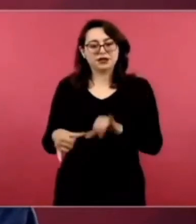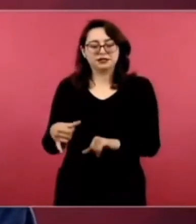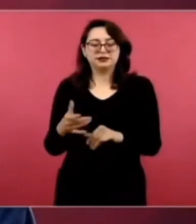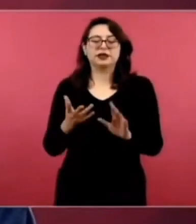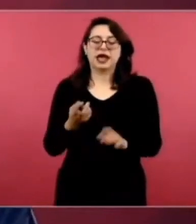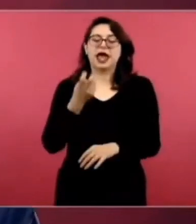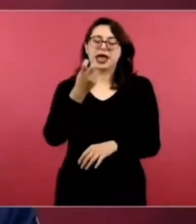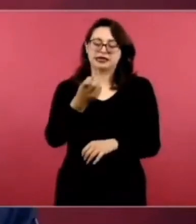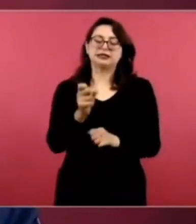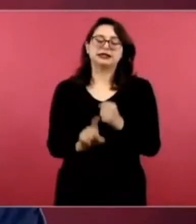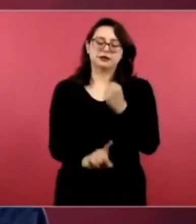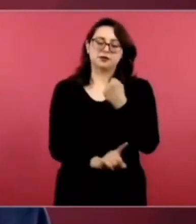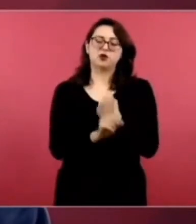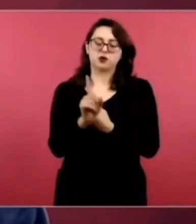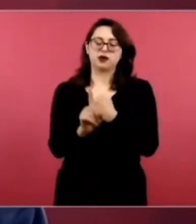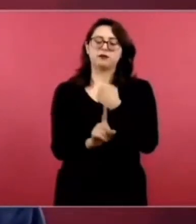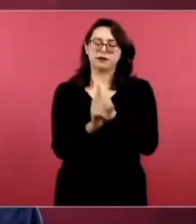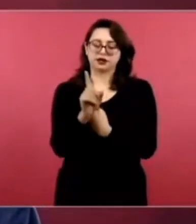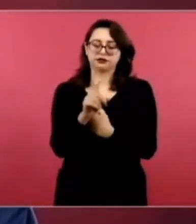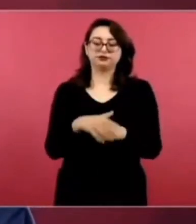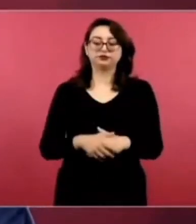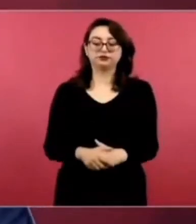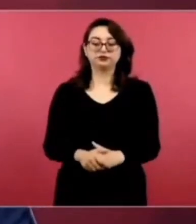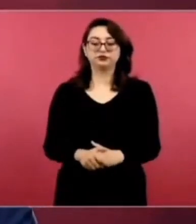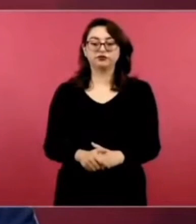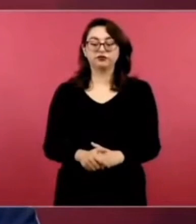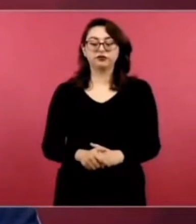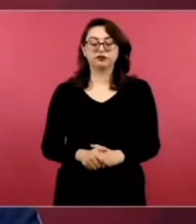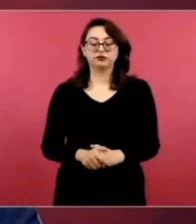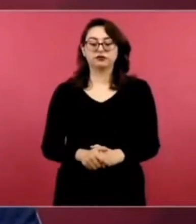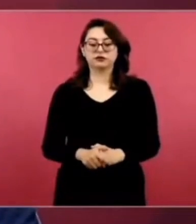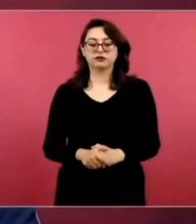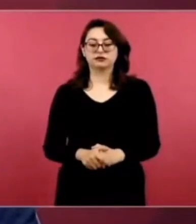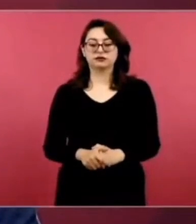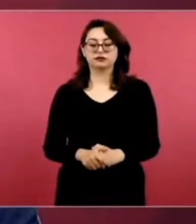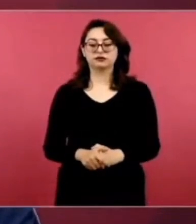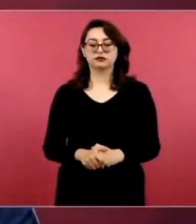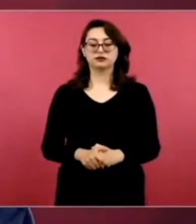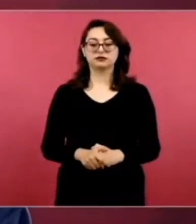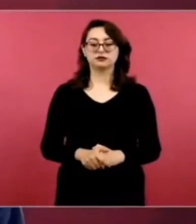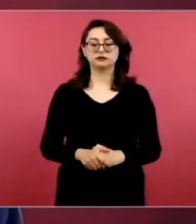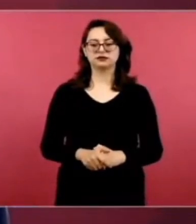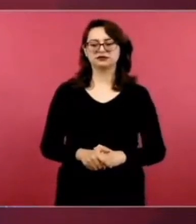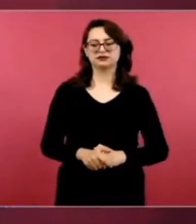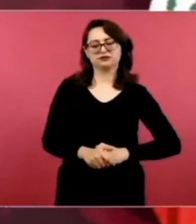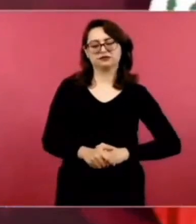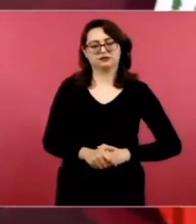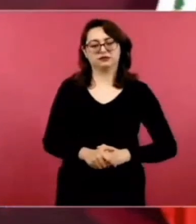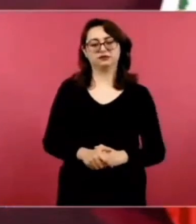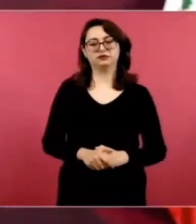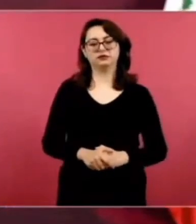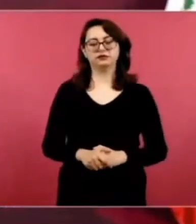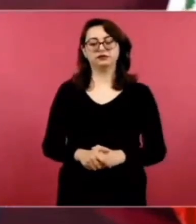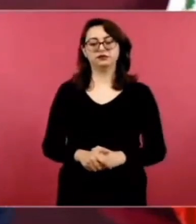o para que no se sientan